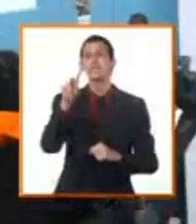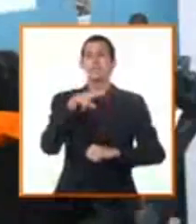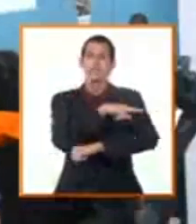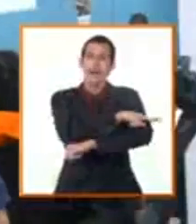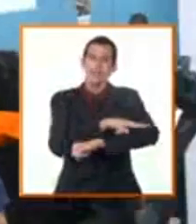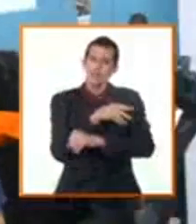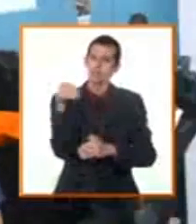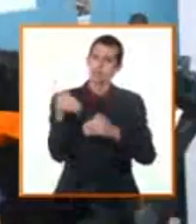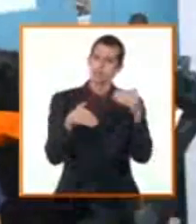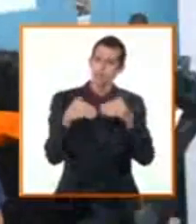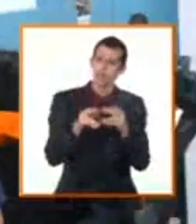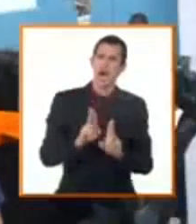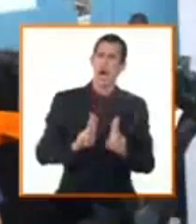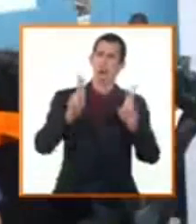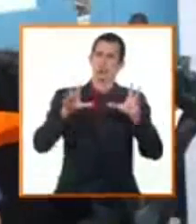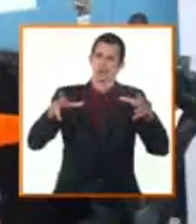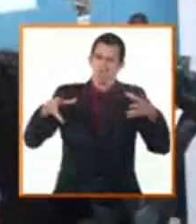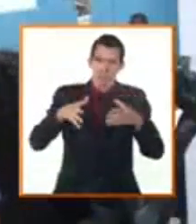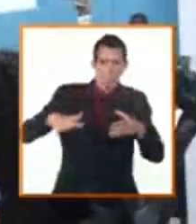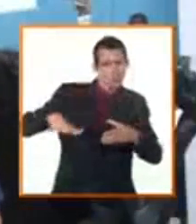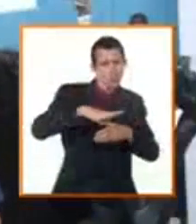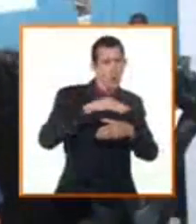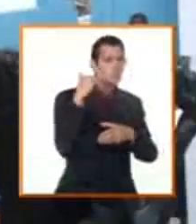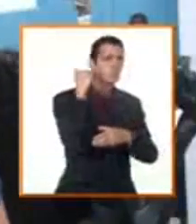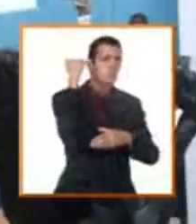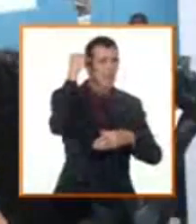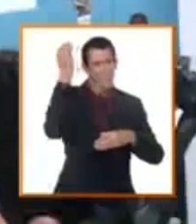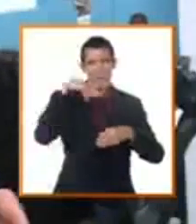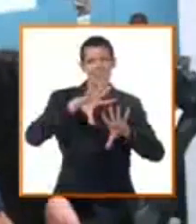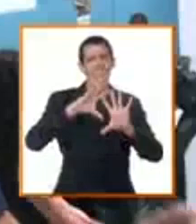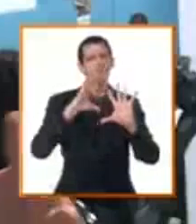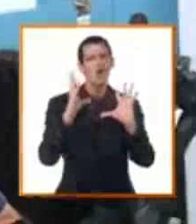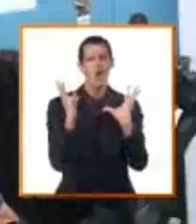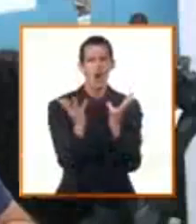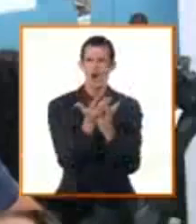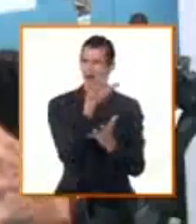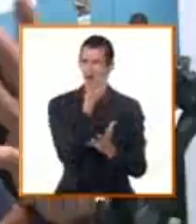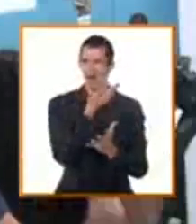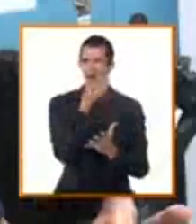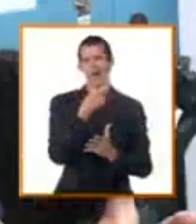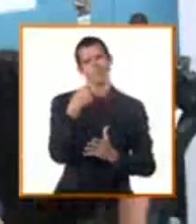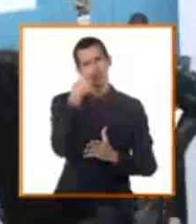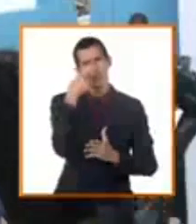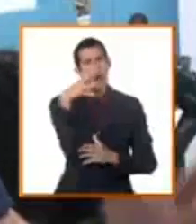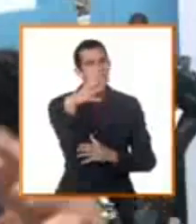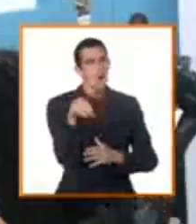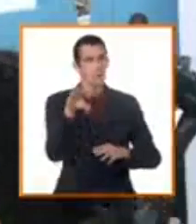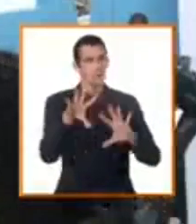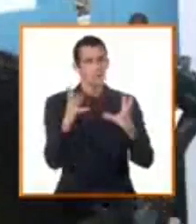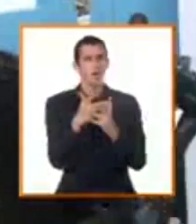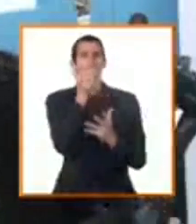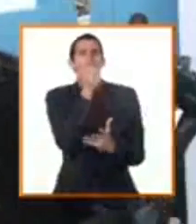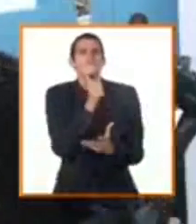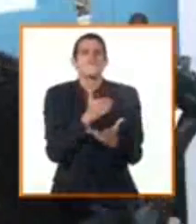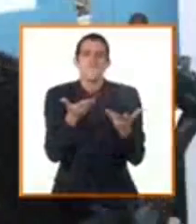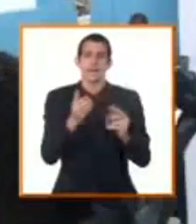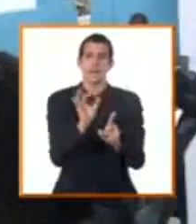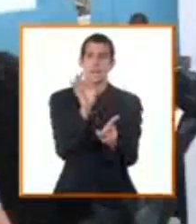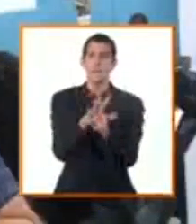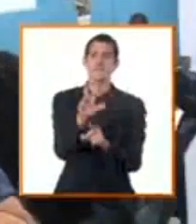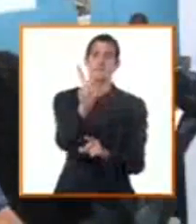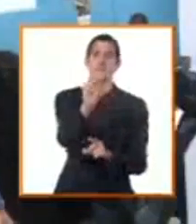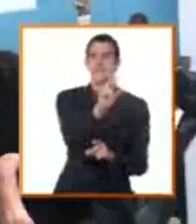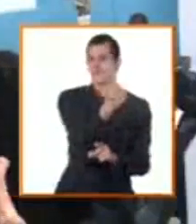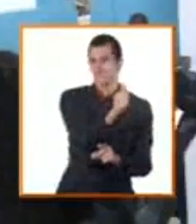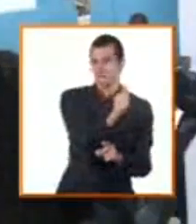son 36 países con 41 aeropuertos internacionales cubiertos. Es decir, es un programa que aparece en 2010 y ya tiene pues 13 años de